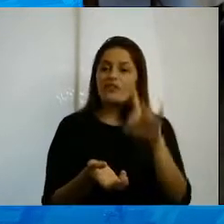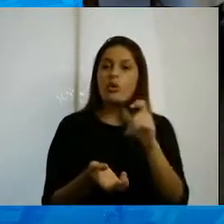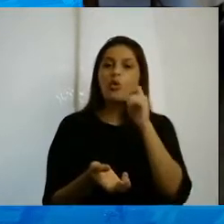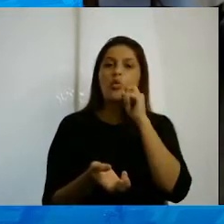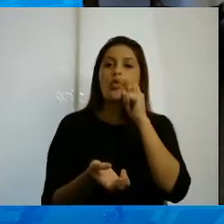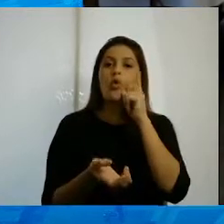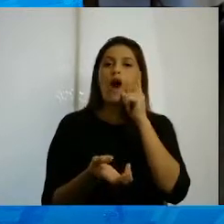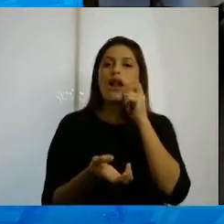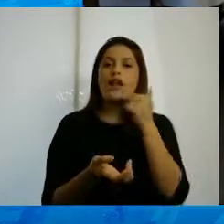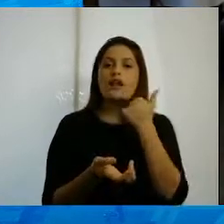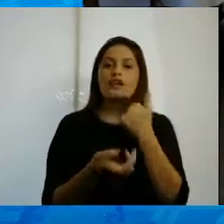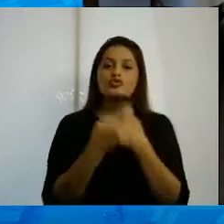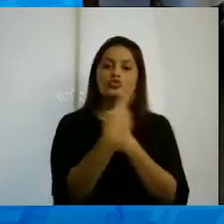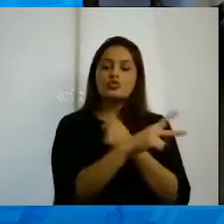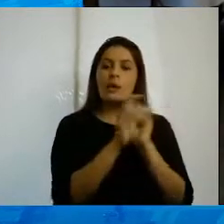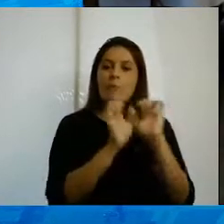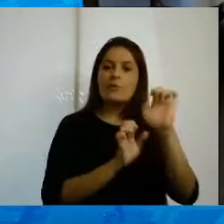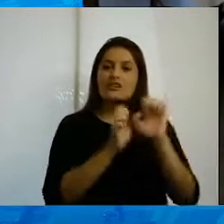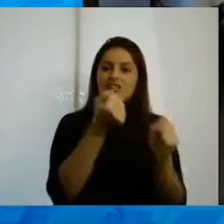está trabajando esa empresa,